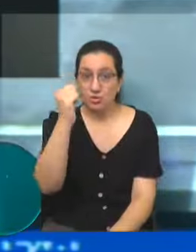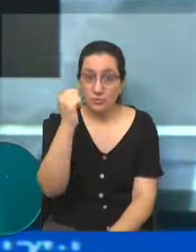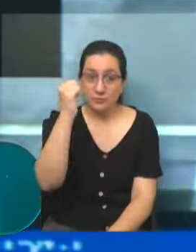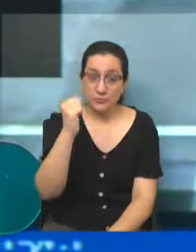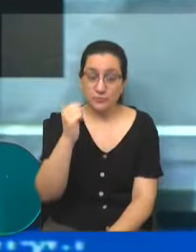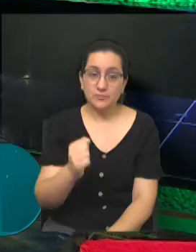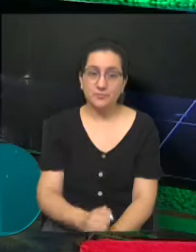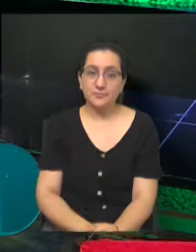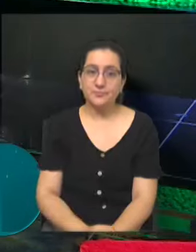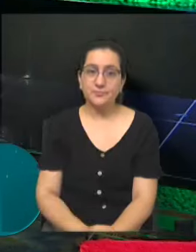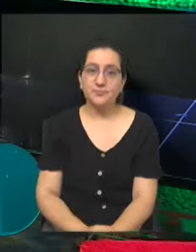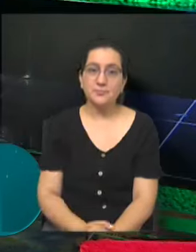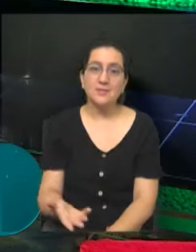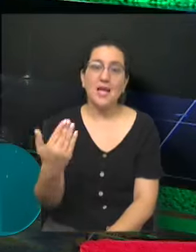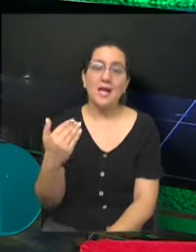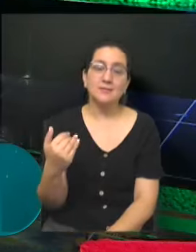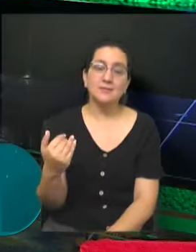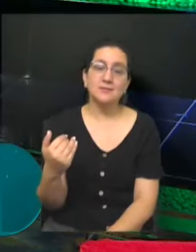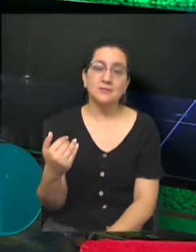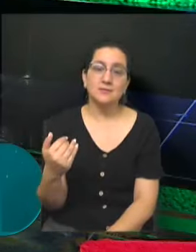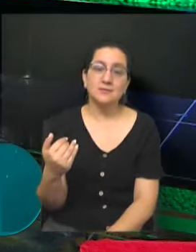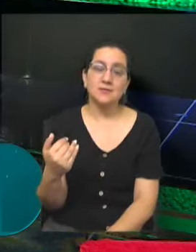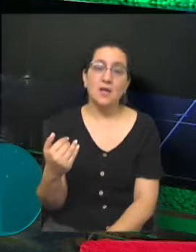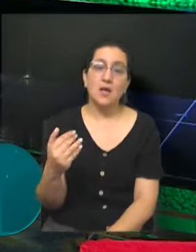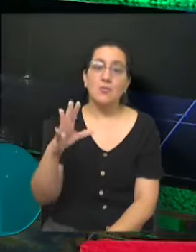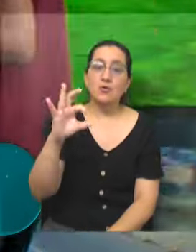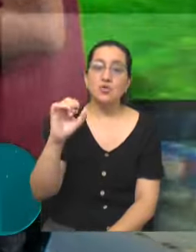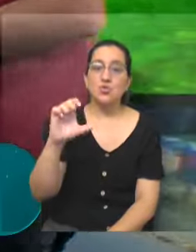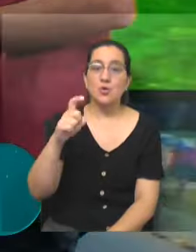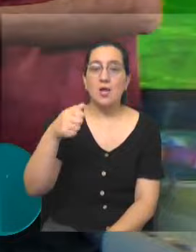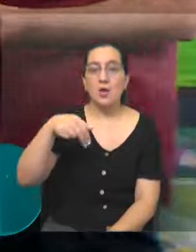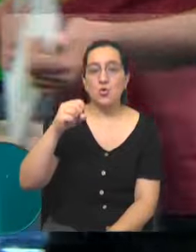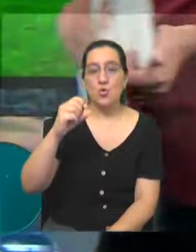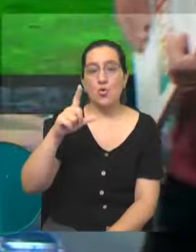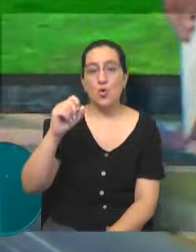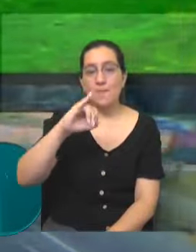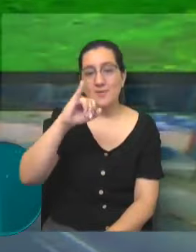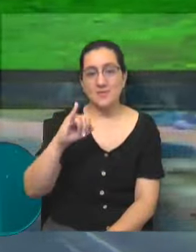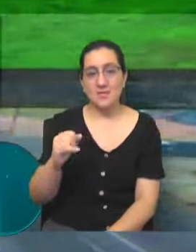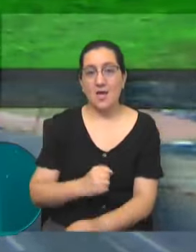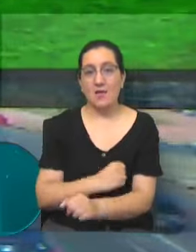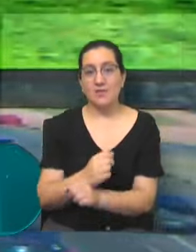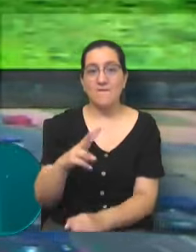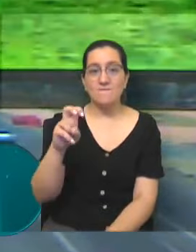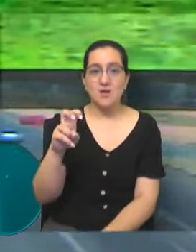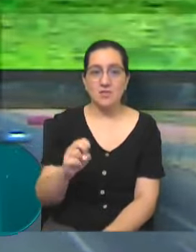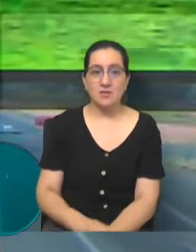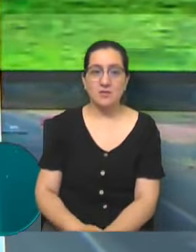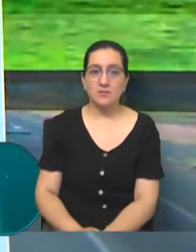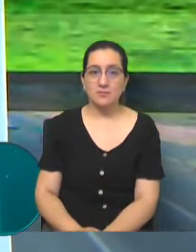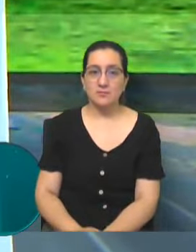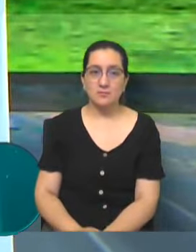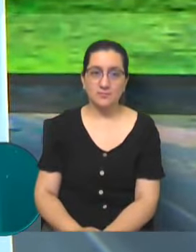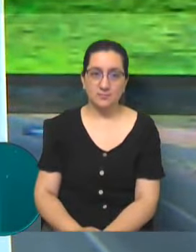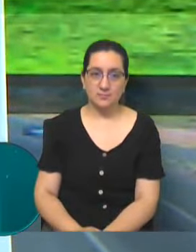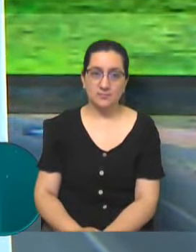Antes estaban tomando por Valle y Ordóñez. Ahora van a agarrar Solano López y se van por Verdi en lugar de doblar allí en Arrascaeta, así que es